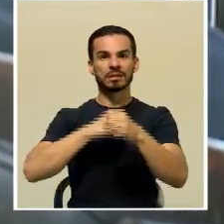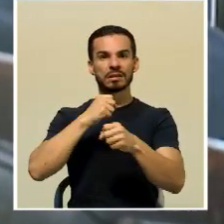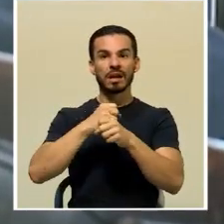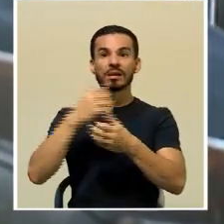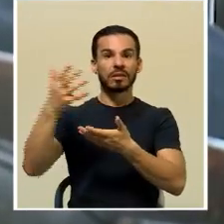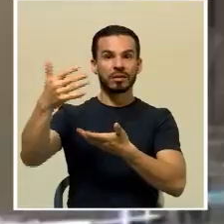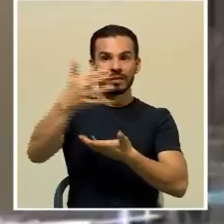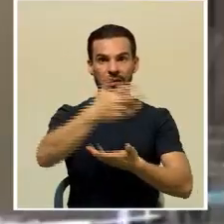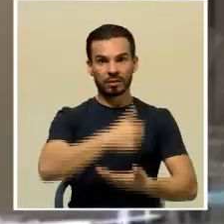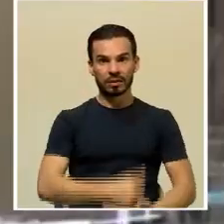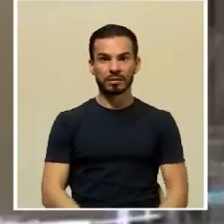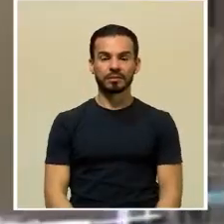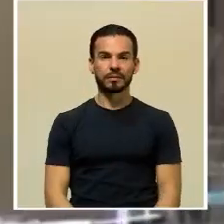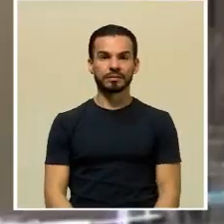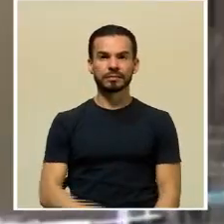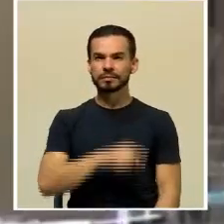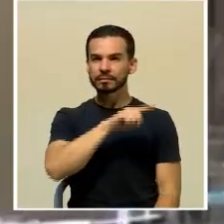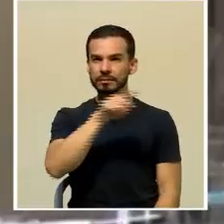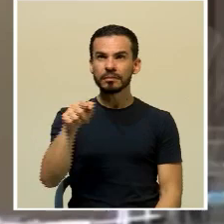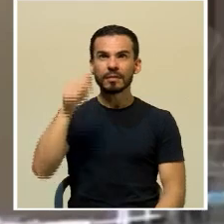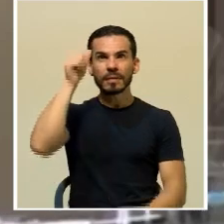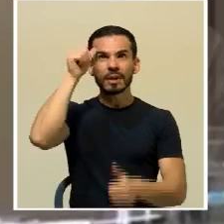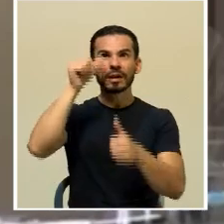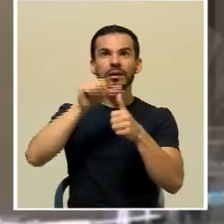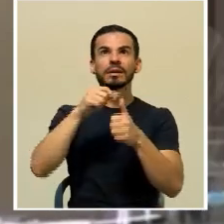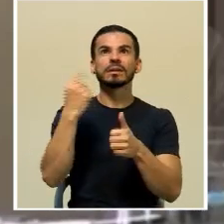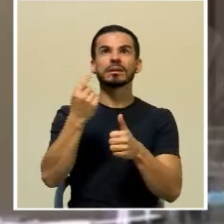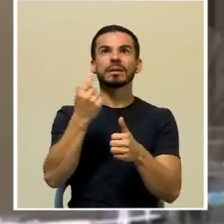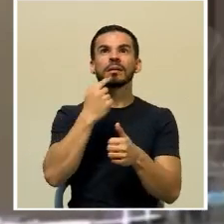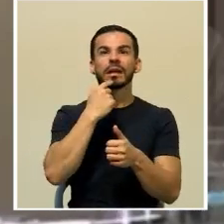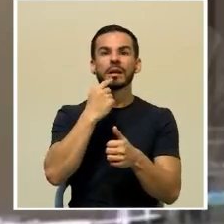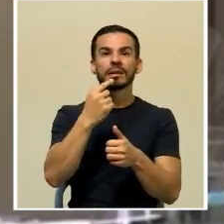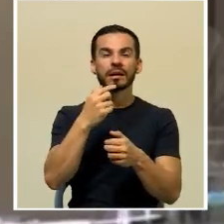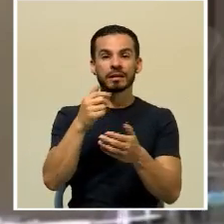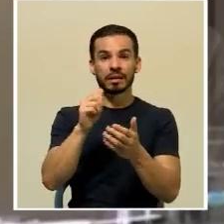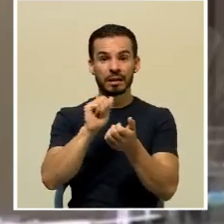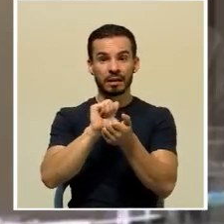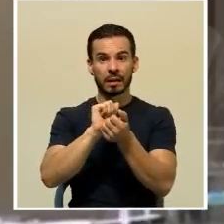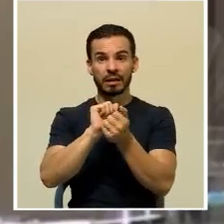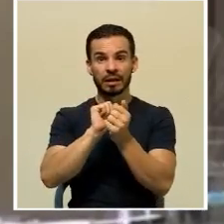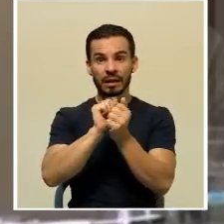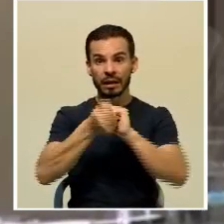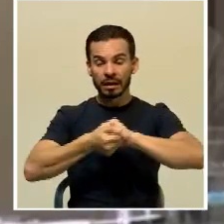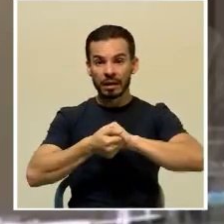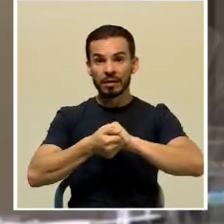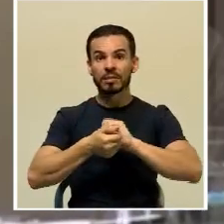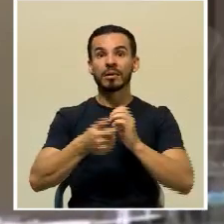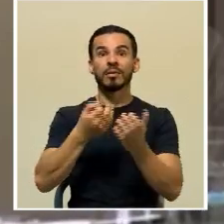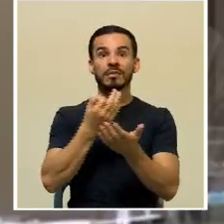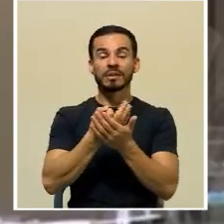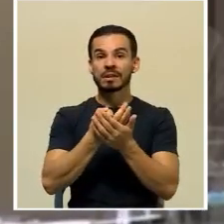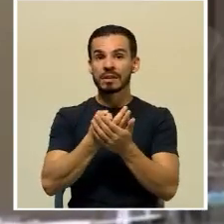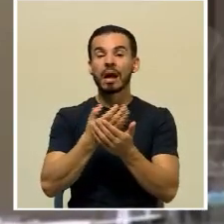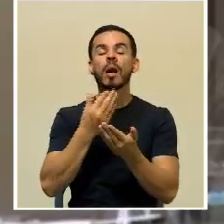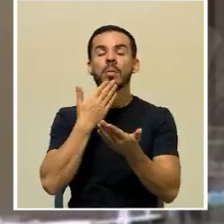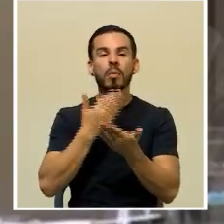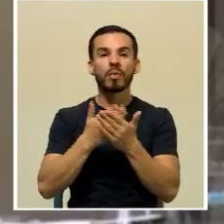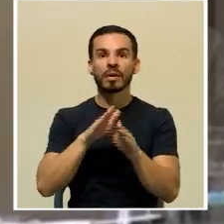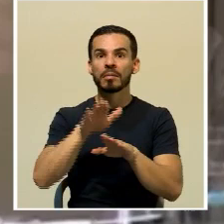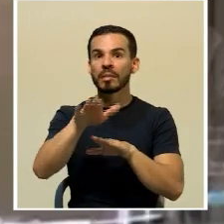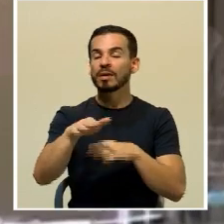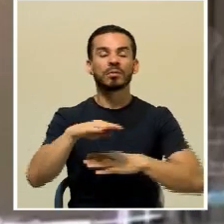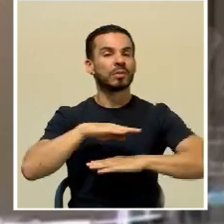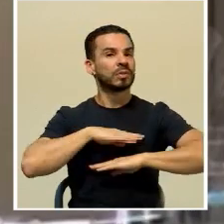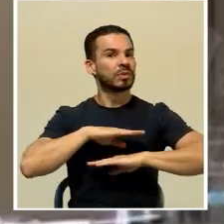en recaudación. Recuerden que siempre se dijo que la reforma fiscal era un buen paso, pero que no era suficiente mientras